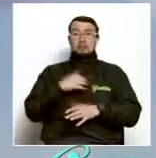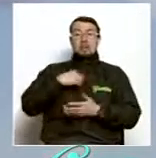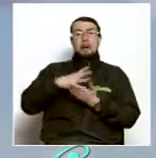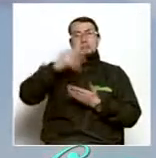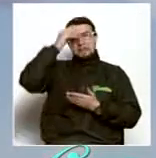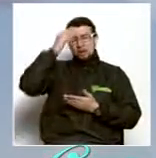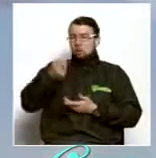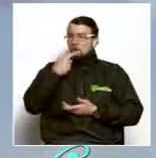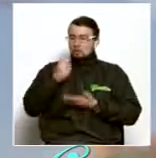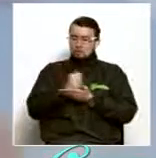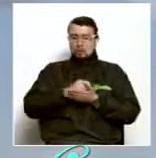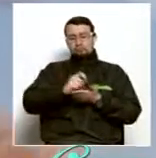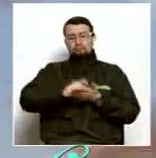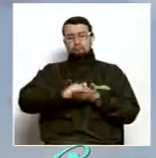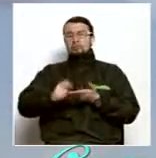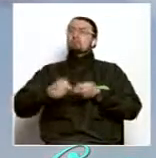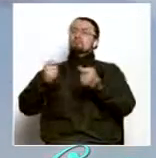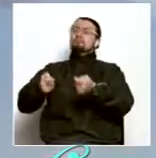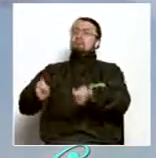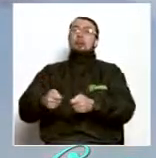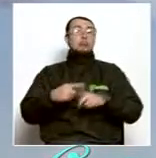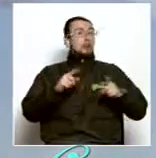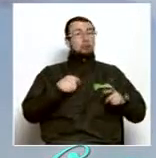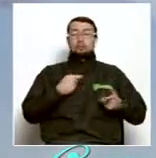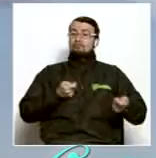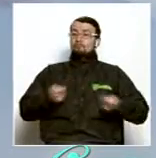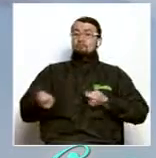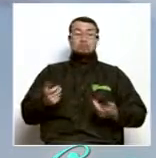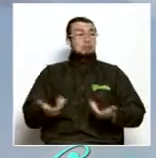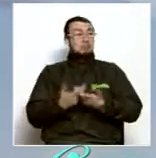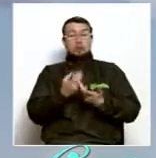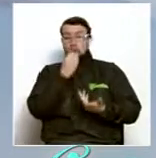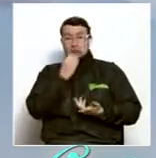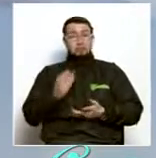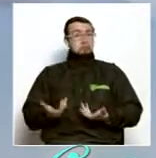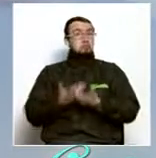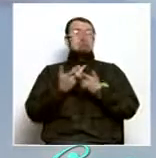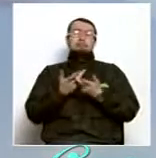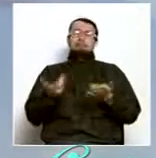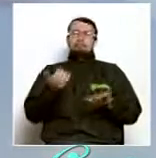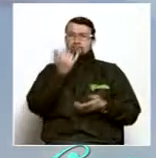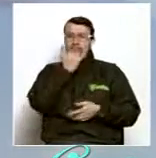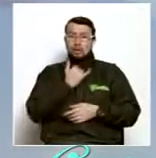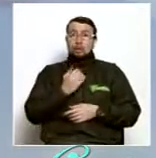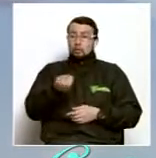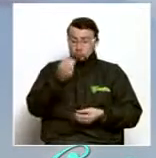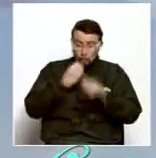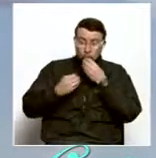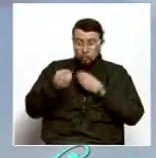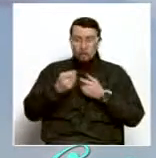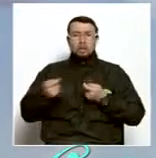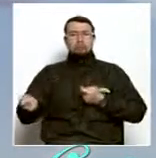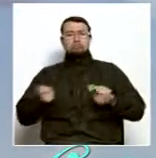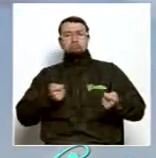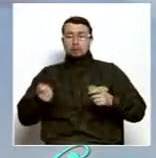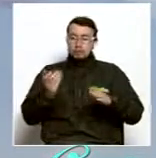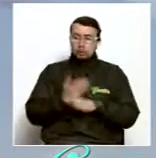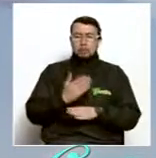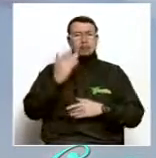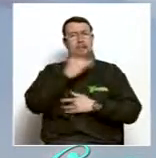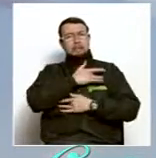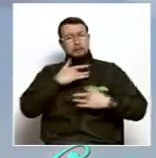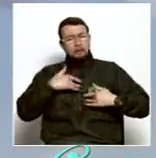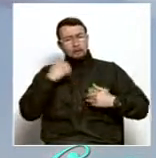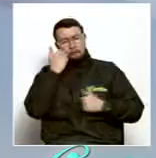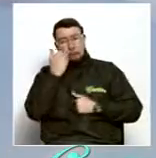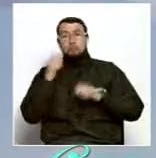medicamentos, pero no aprendo a manejar la alimentación, cuando realmente con comida podemos manejar tantos problemas de salud. ¿Y la